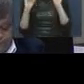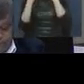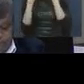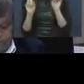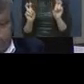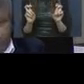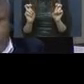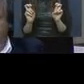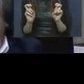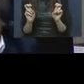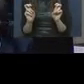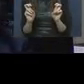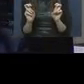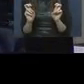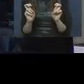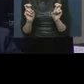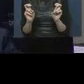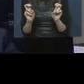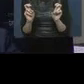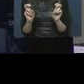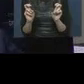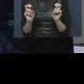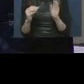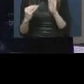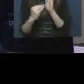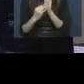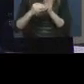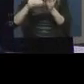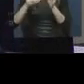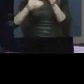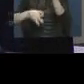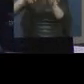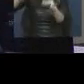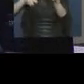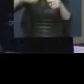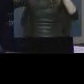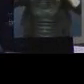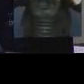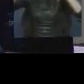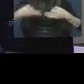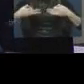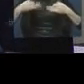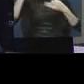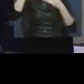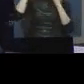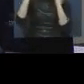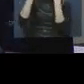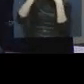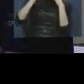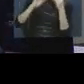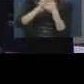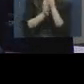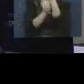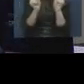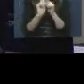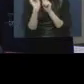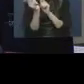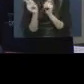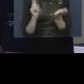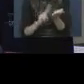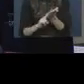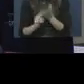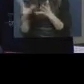refiere a lo que es establecer un juicio justo y racional para todos los contribuyentes. Muchas gracias,